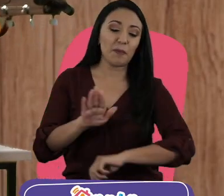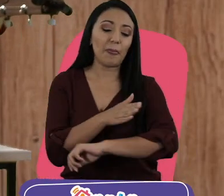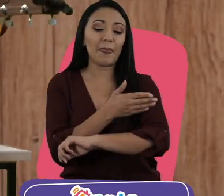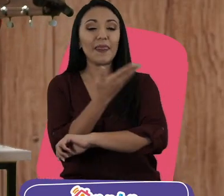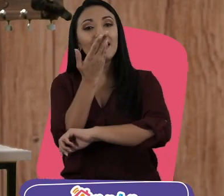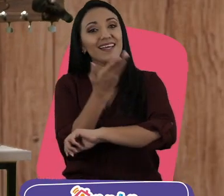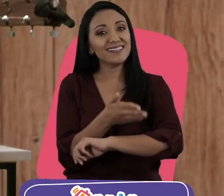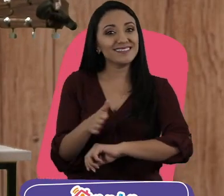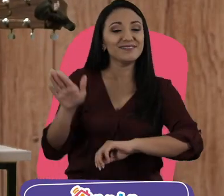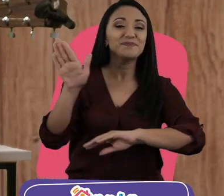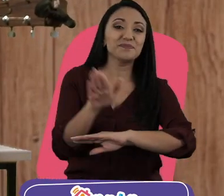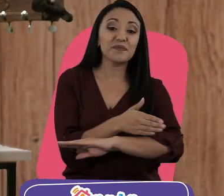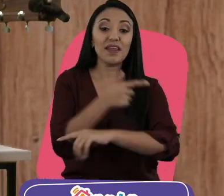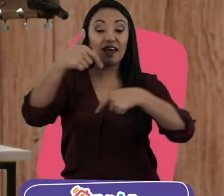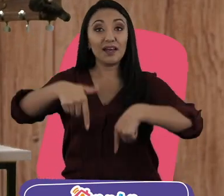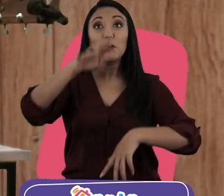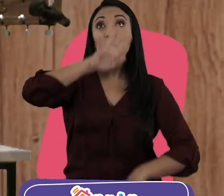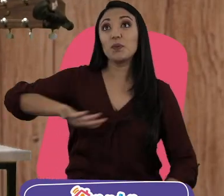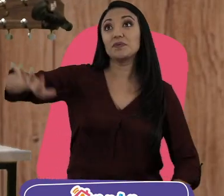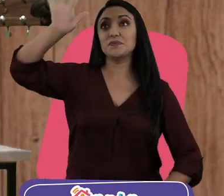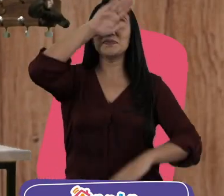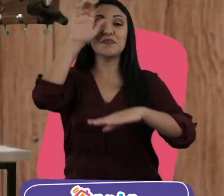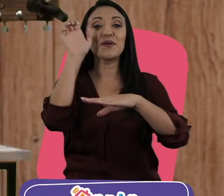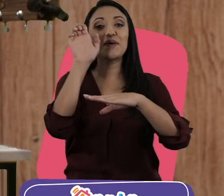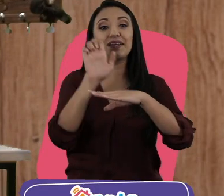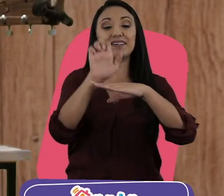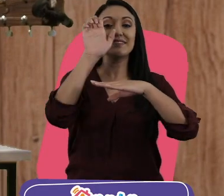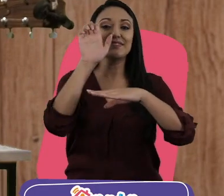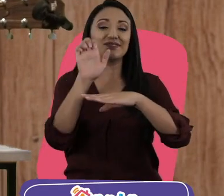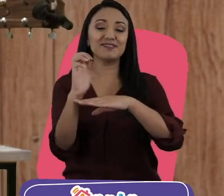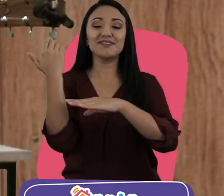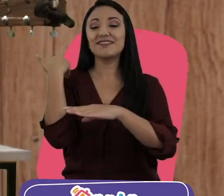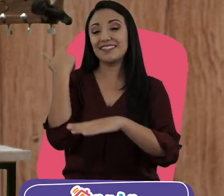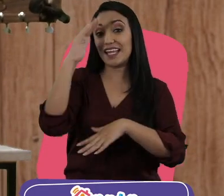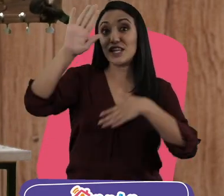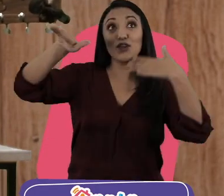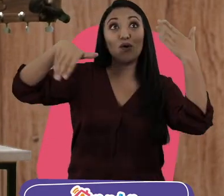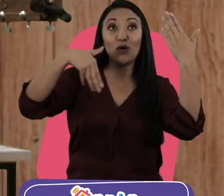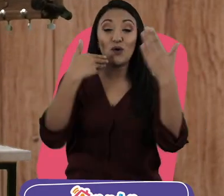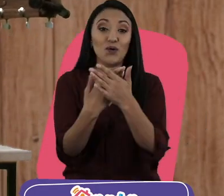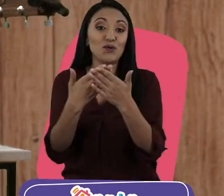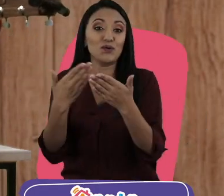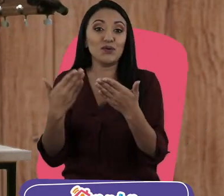Está mi tierra linda, el Ecuador, tiene de todo.